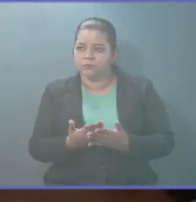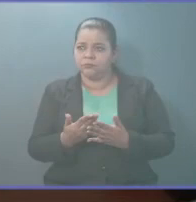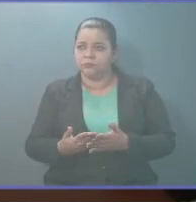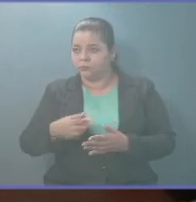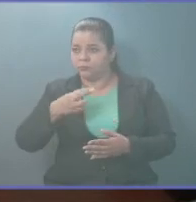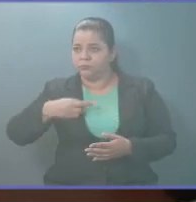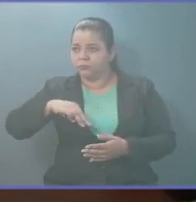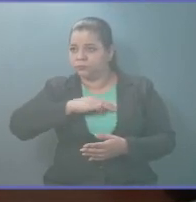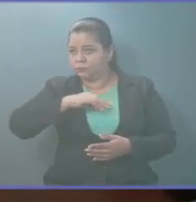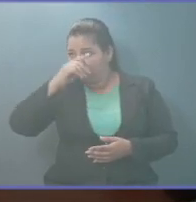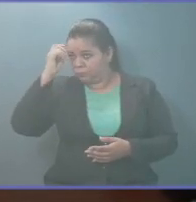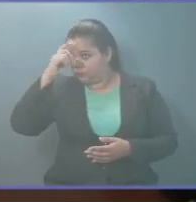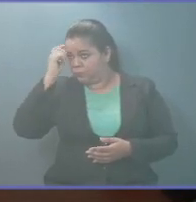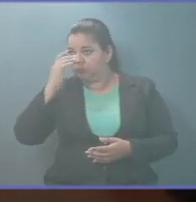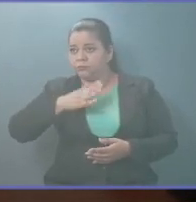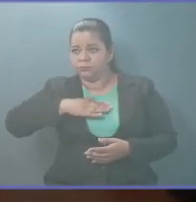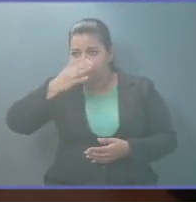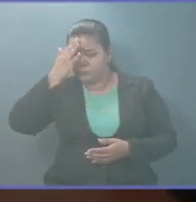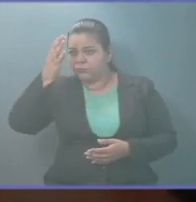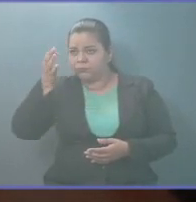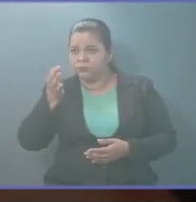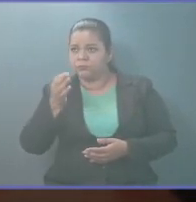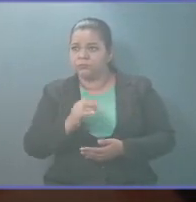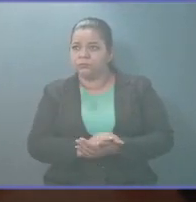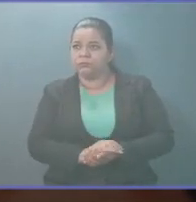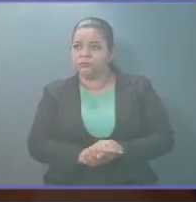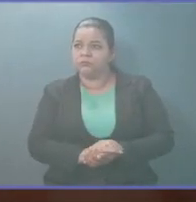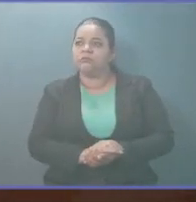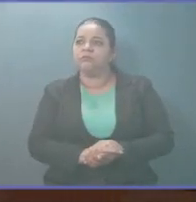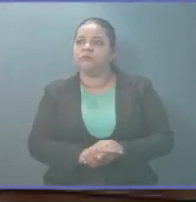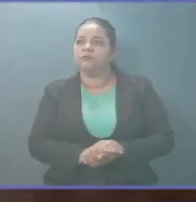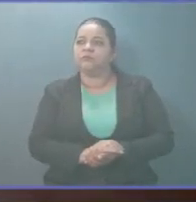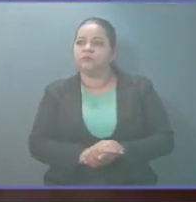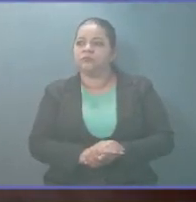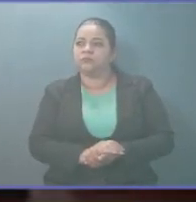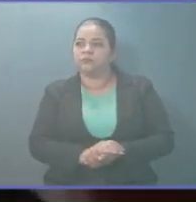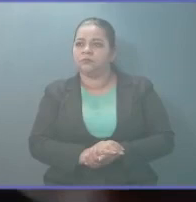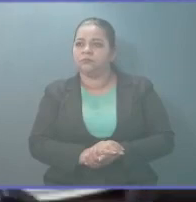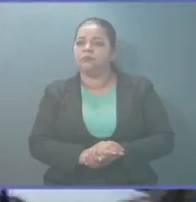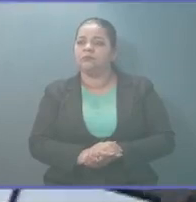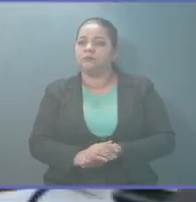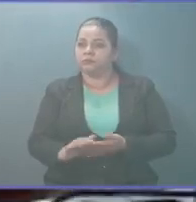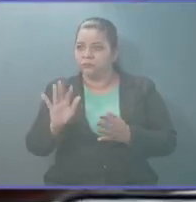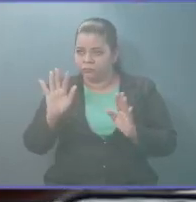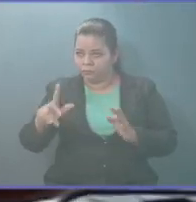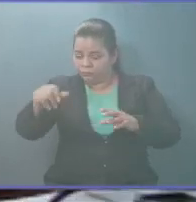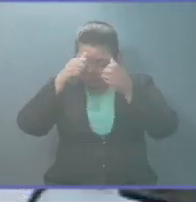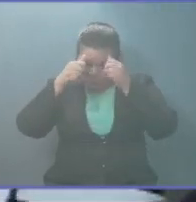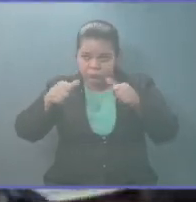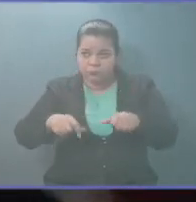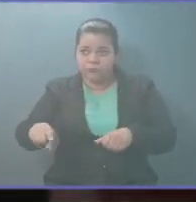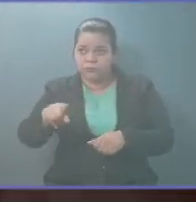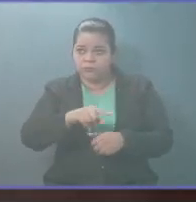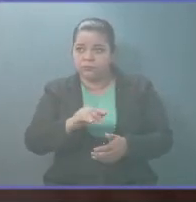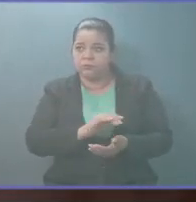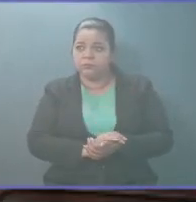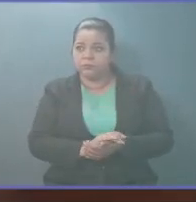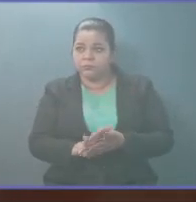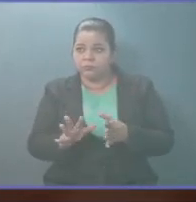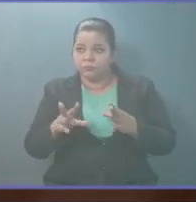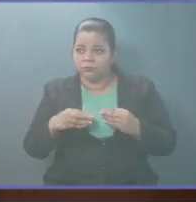Trabajo. A mí me parece que es atendible, pero lo sometemos a consideración. Ok, los que estén de acuerdo, colegas, con aceptar